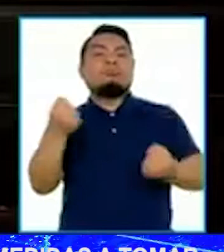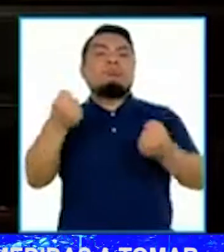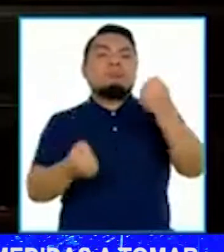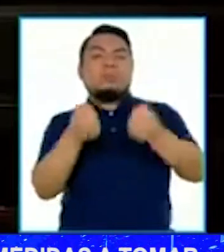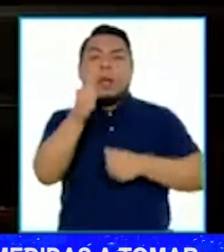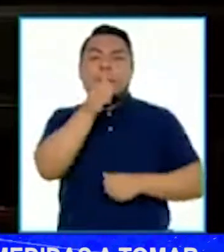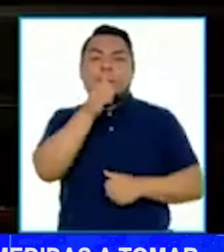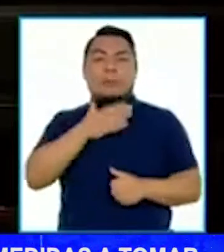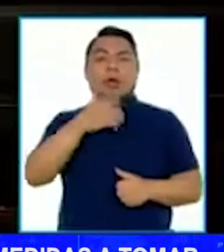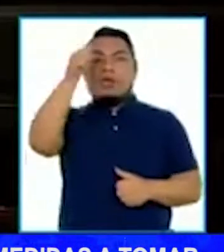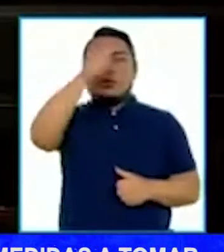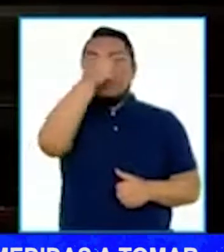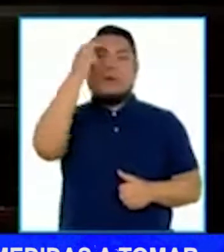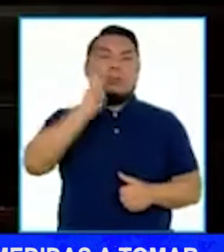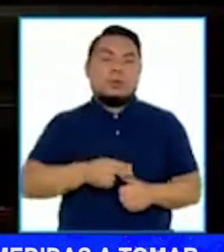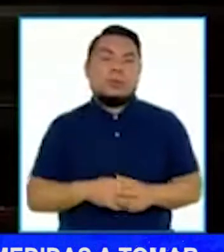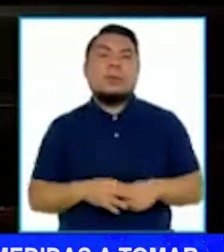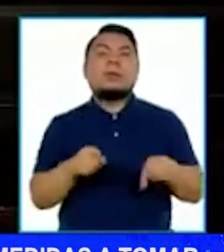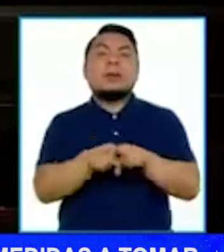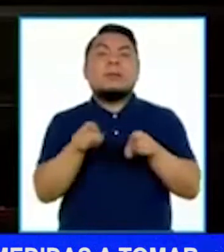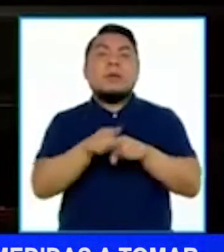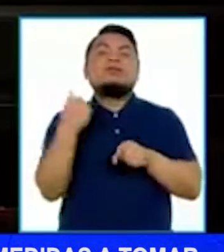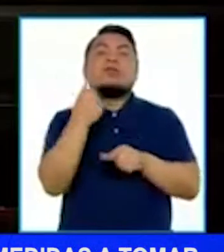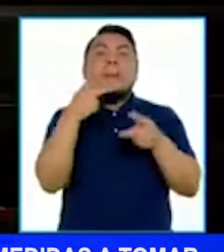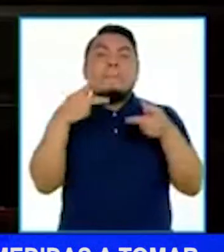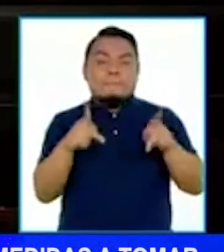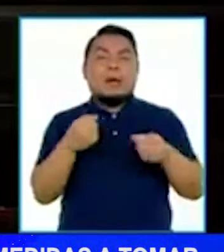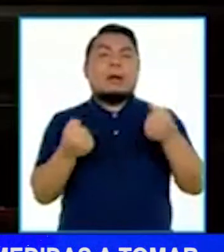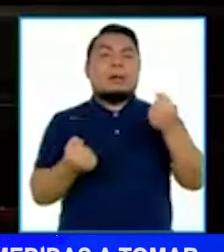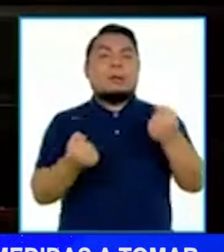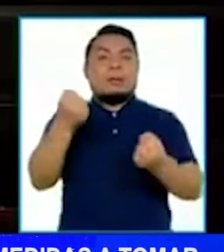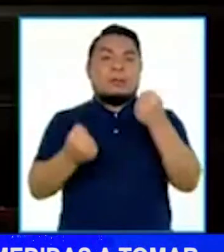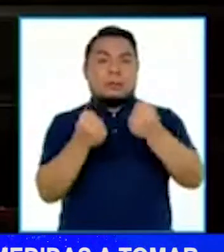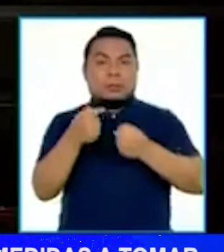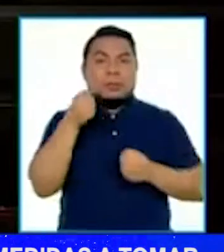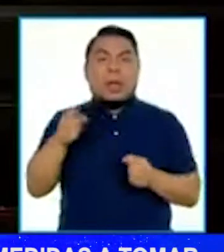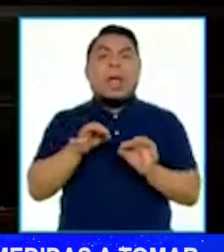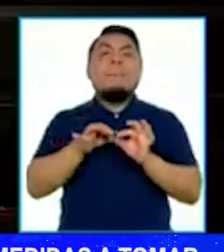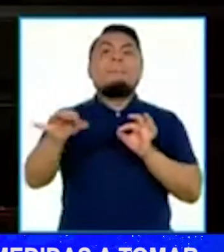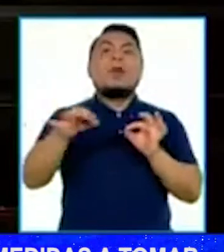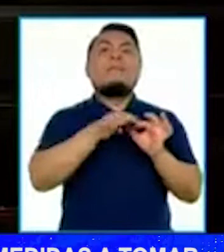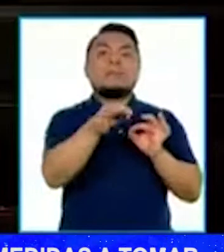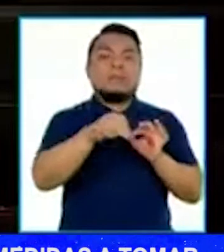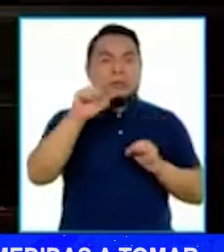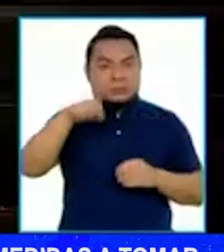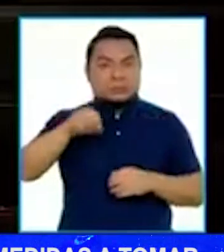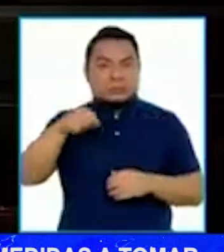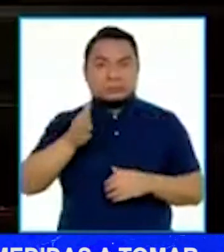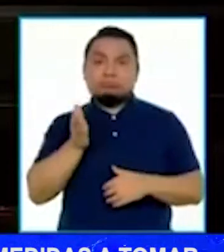vehicular particular los domingos y se permite el transporte interprovincial.